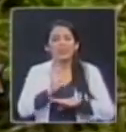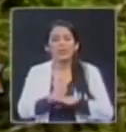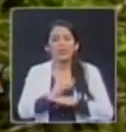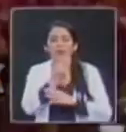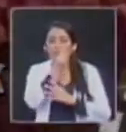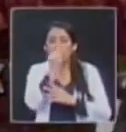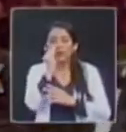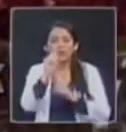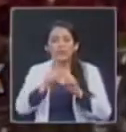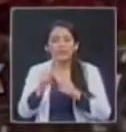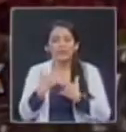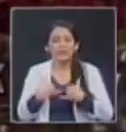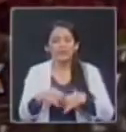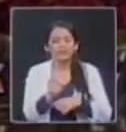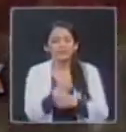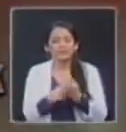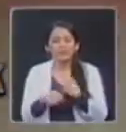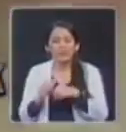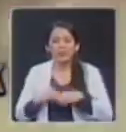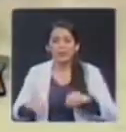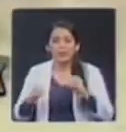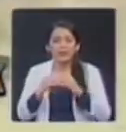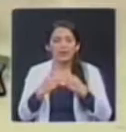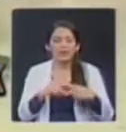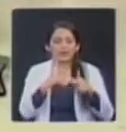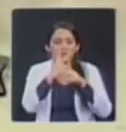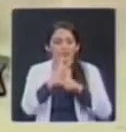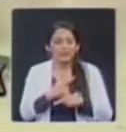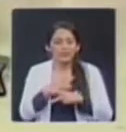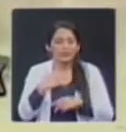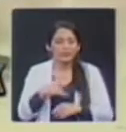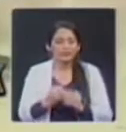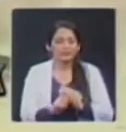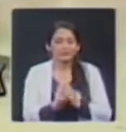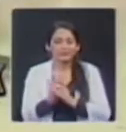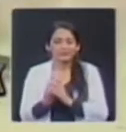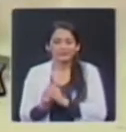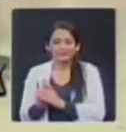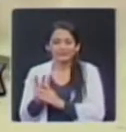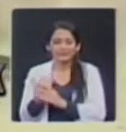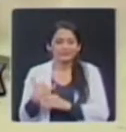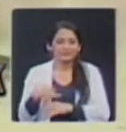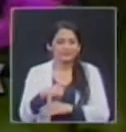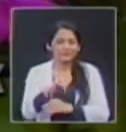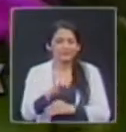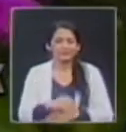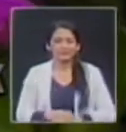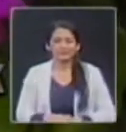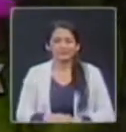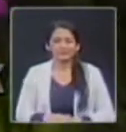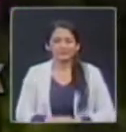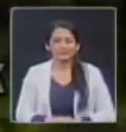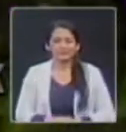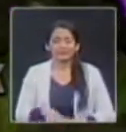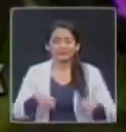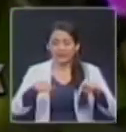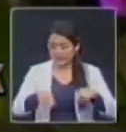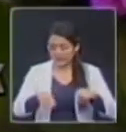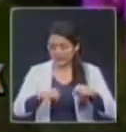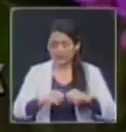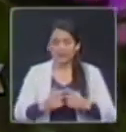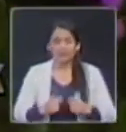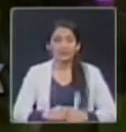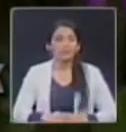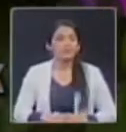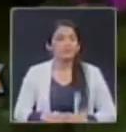orquídea y la conservación. Hay un simposio de la vainilla y aparte de eso de los temas de orquídeas de